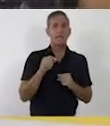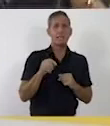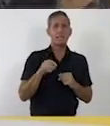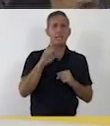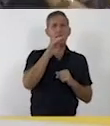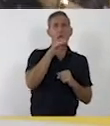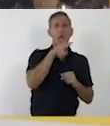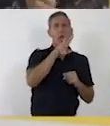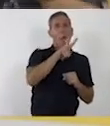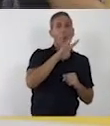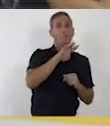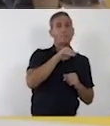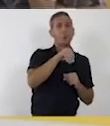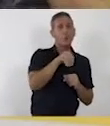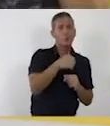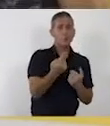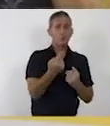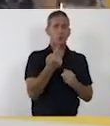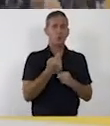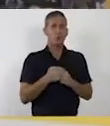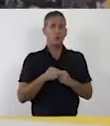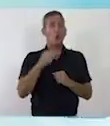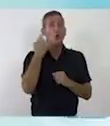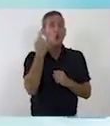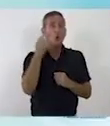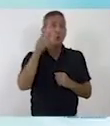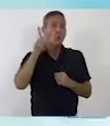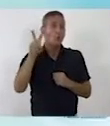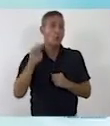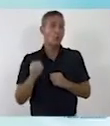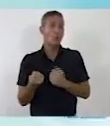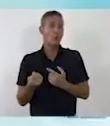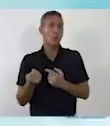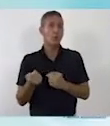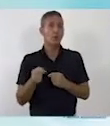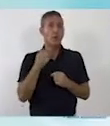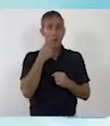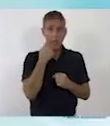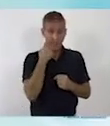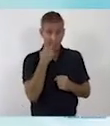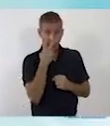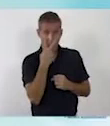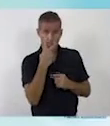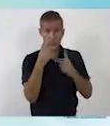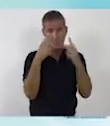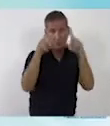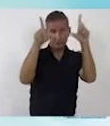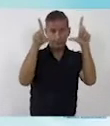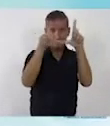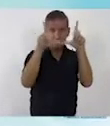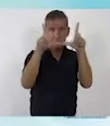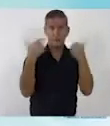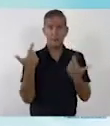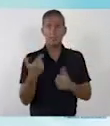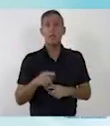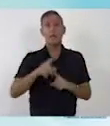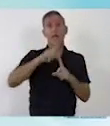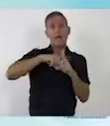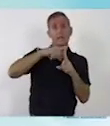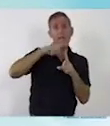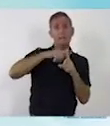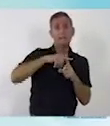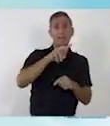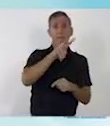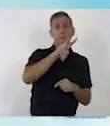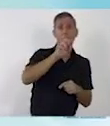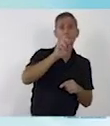volumen molar, es decir, un volumen para 1 mol de sustancia. Tal cual dice en la diapo, a la temperatura de 25 grados Celsius